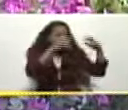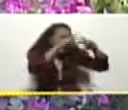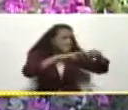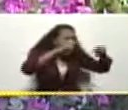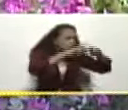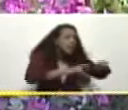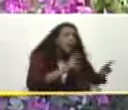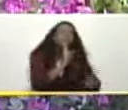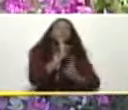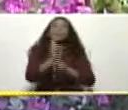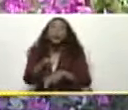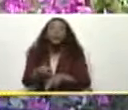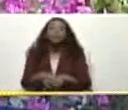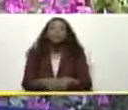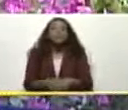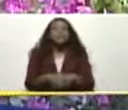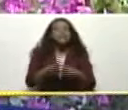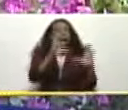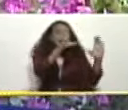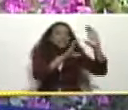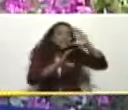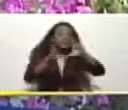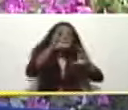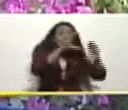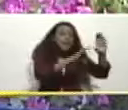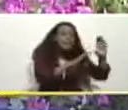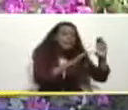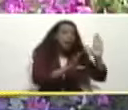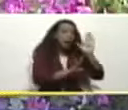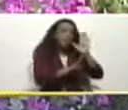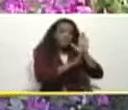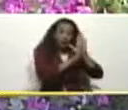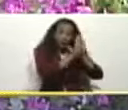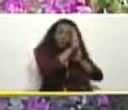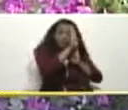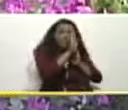Siempre frente a la ciencia y sus avances